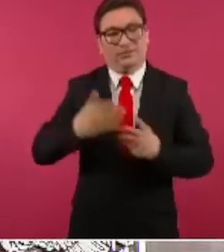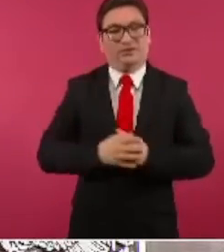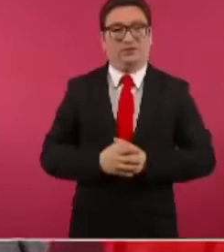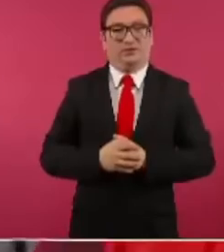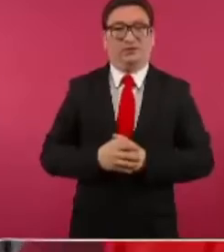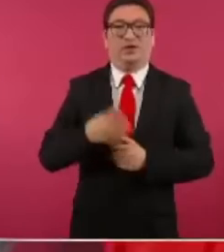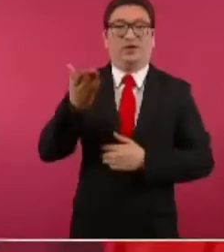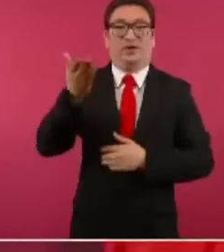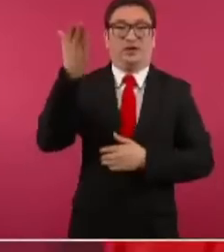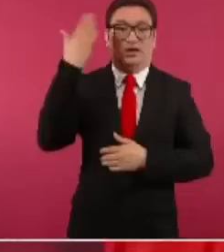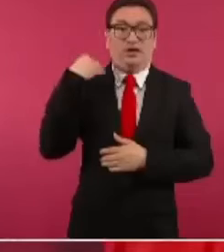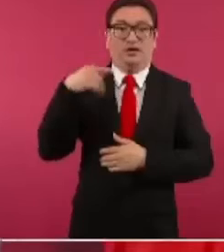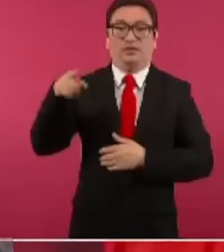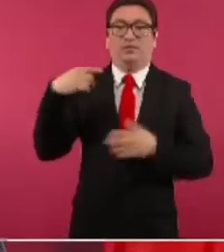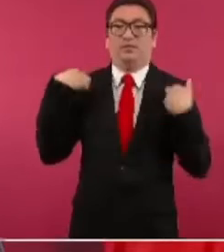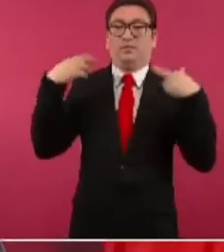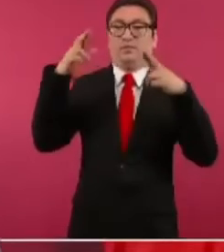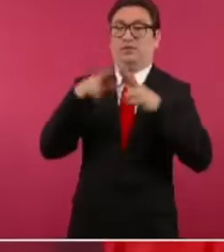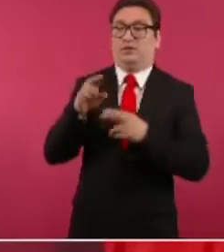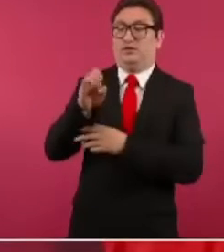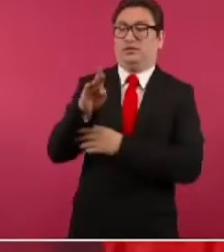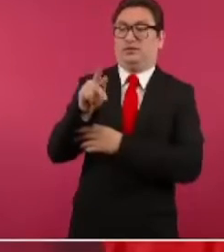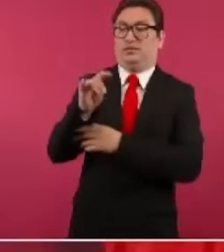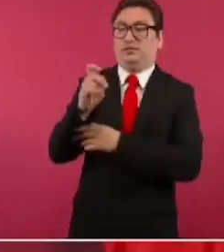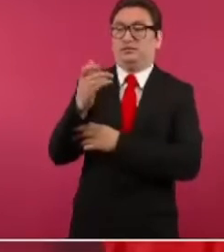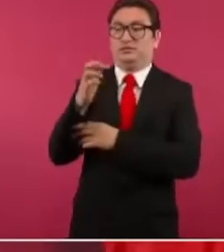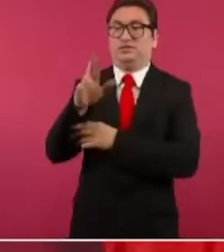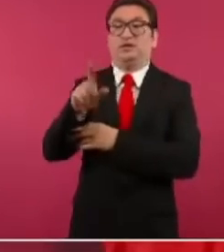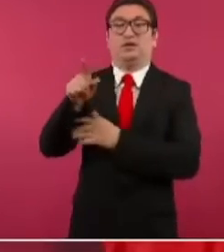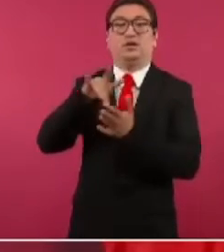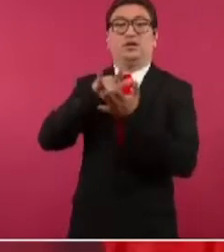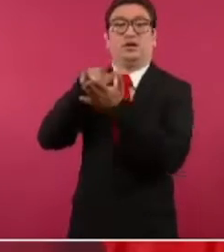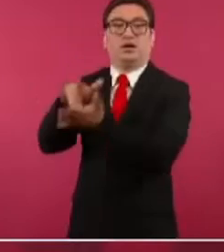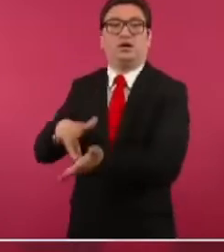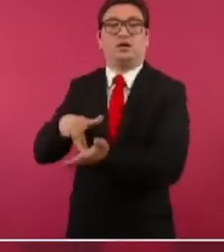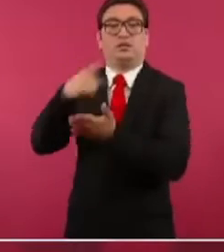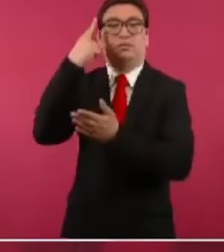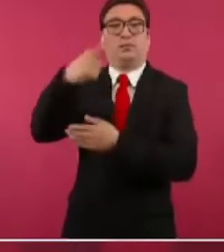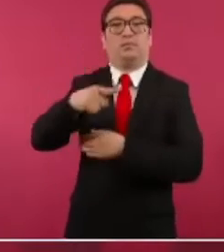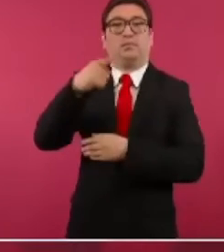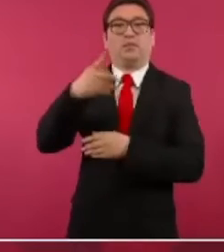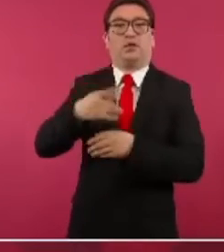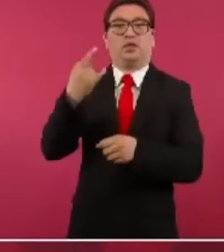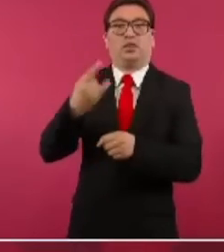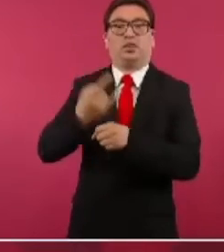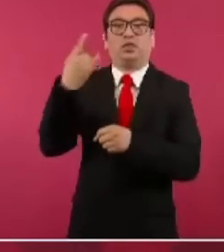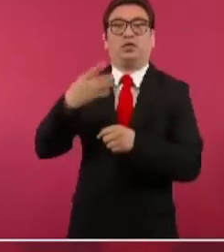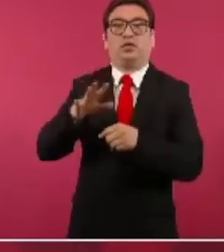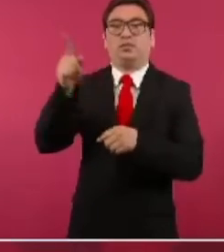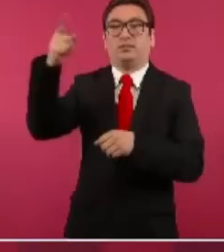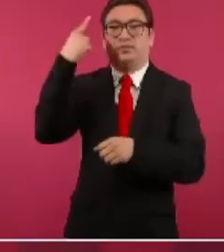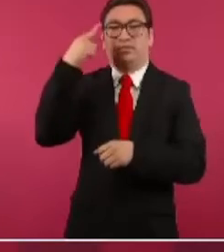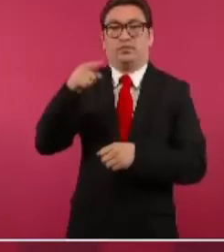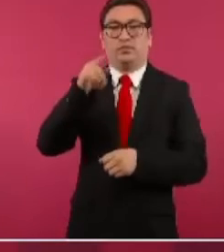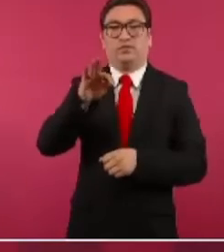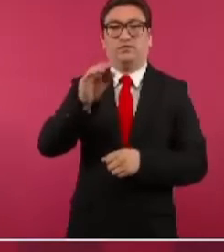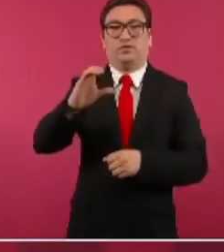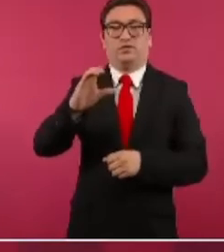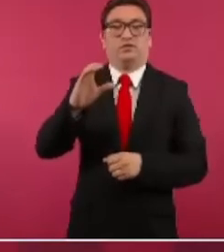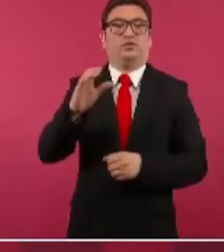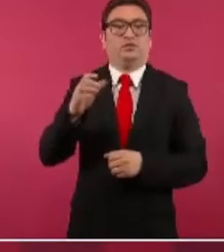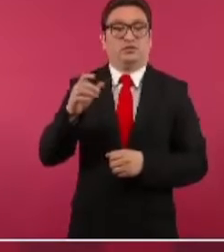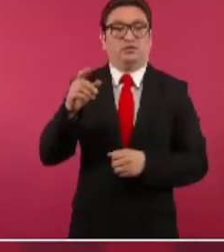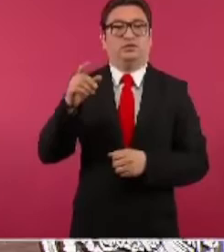Cuando la maestra Elvester le ayuda en el fraude a Calderón,